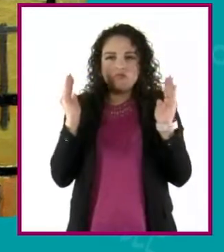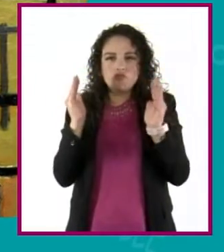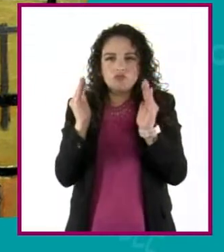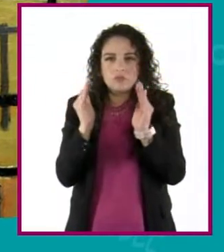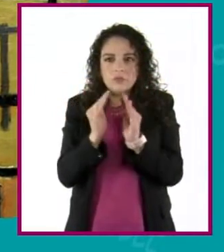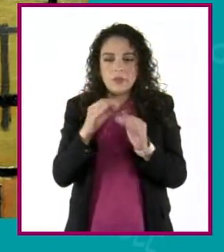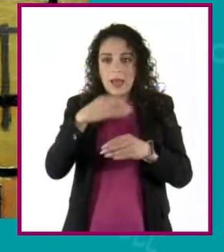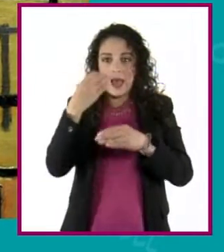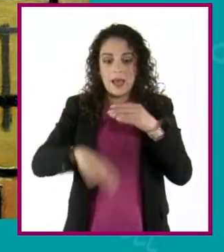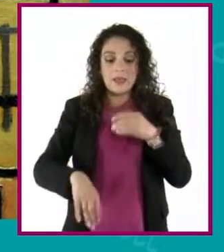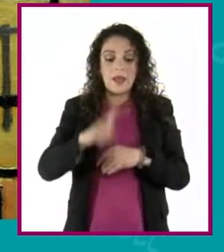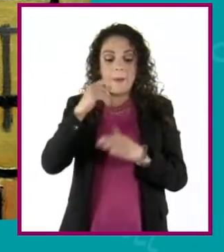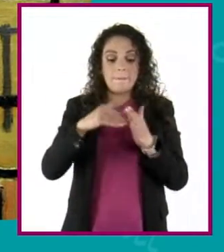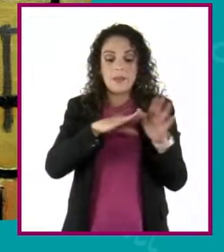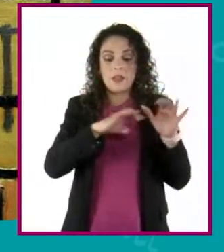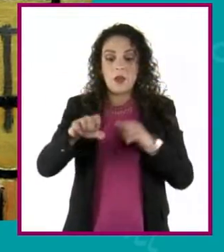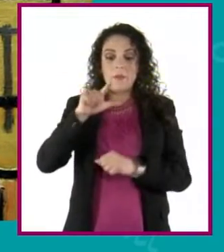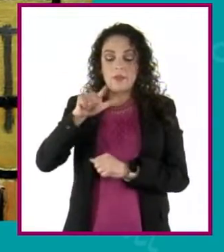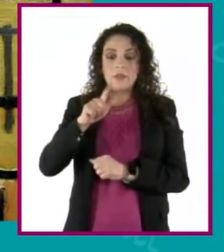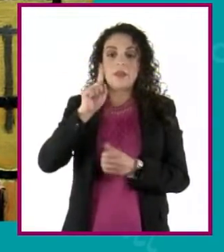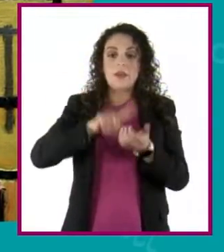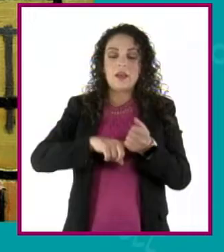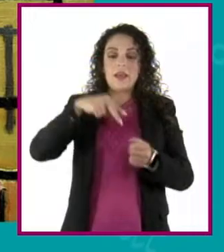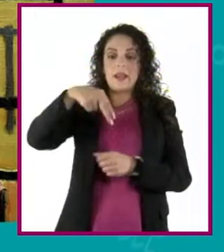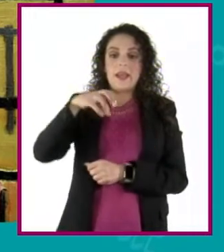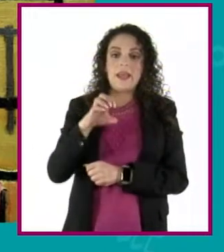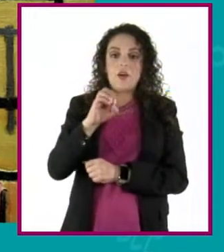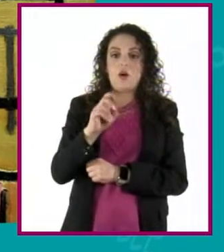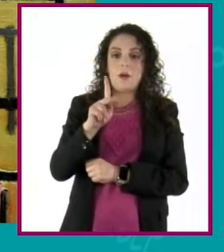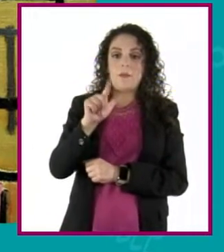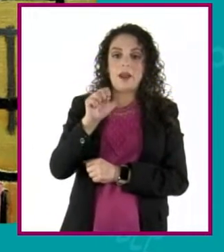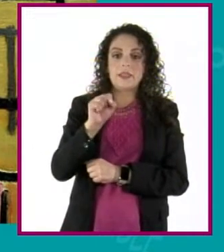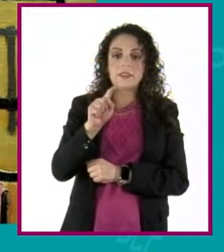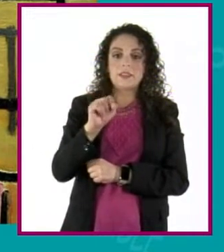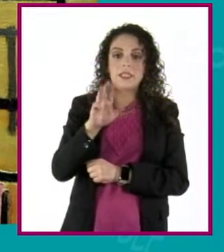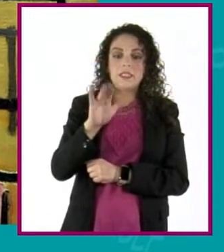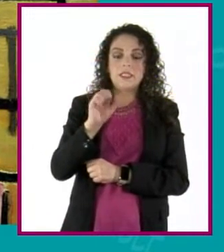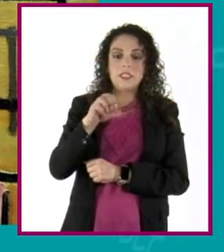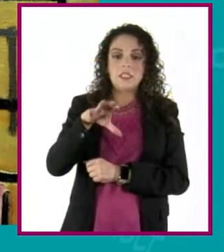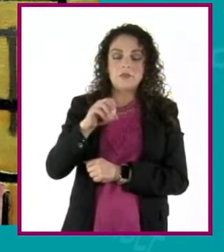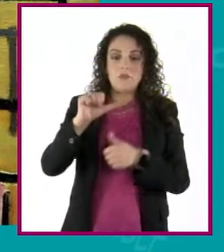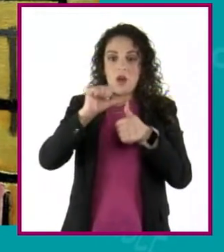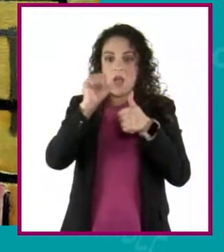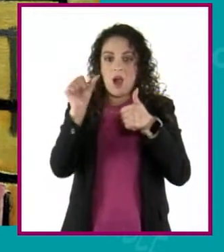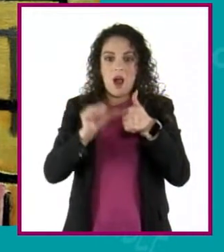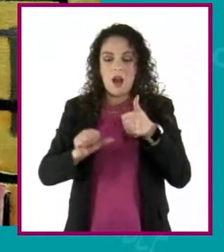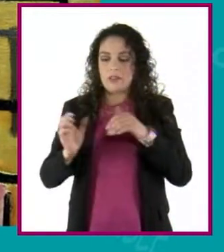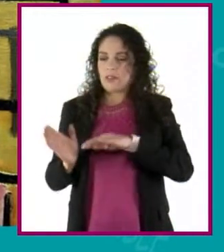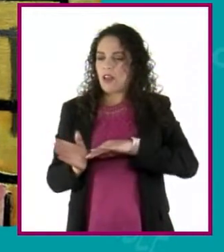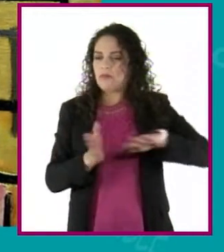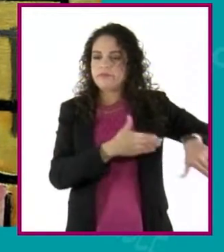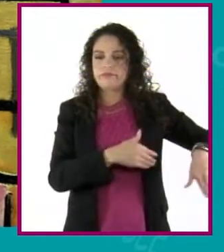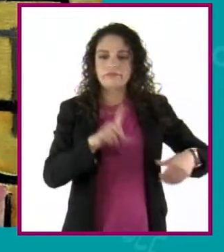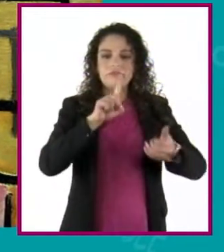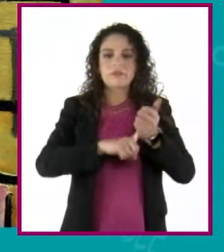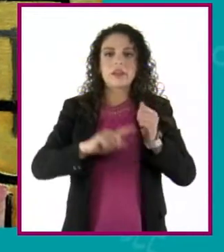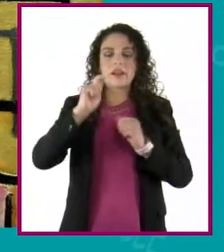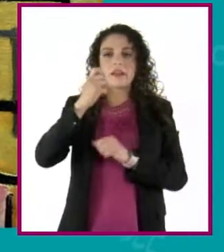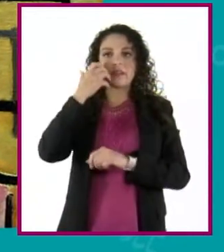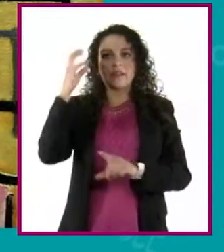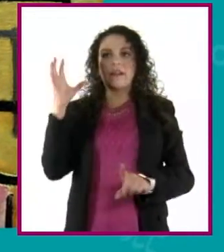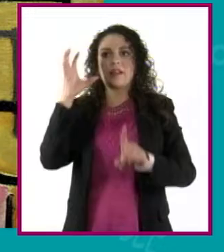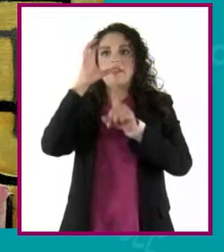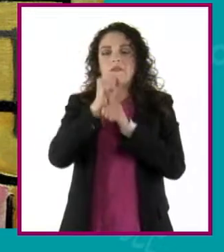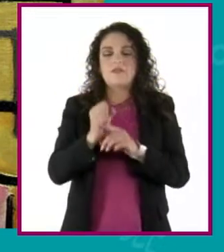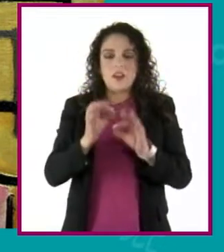de 1917, en el neoplasticismo, que propone despojar el arte de todo elemento accesorio en un intento de llegar a la esencia